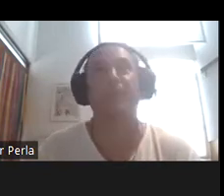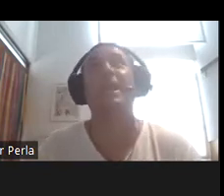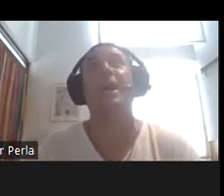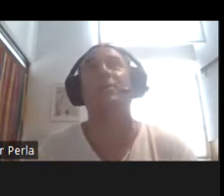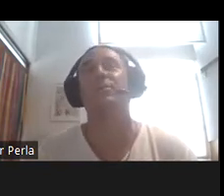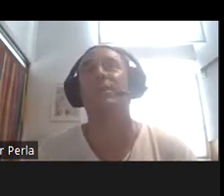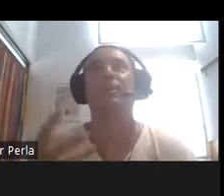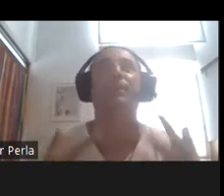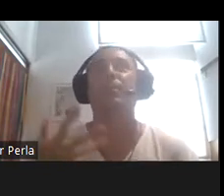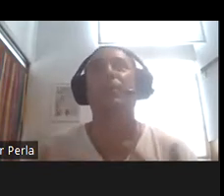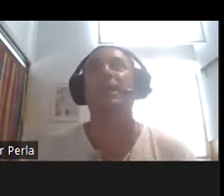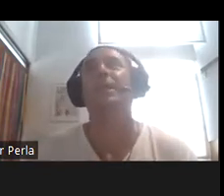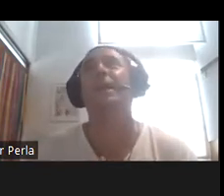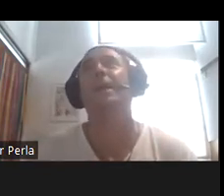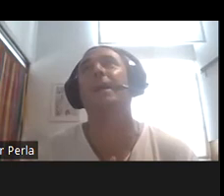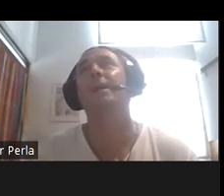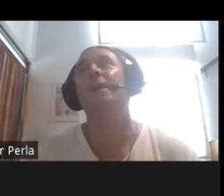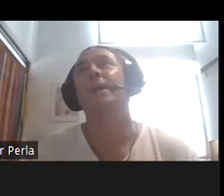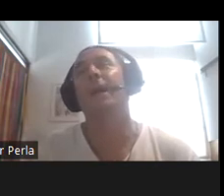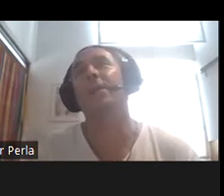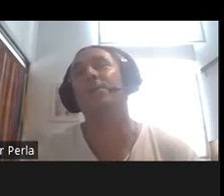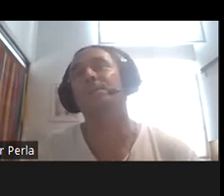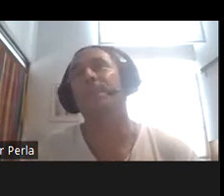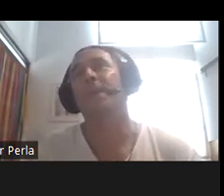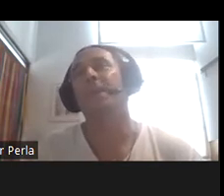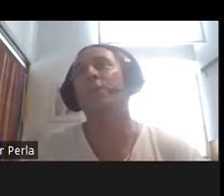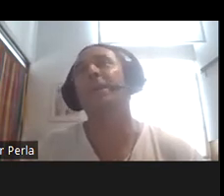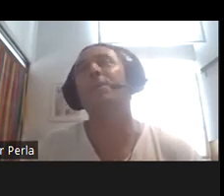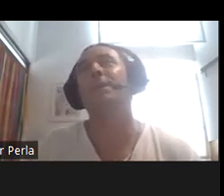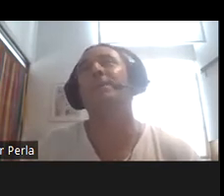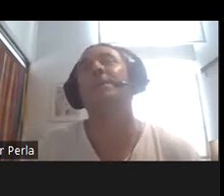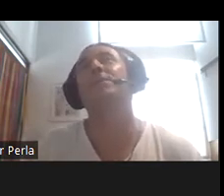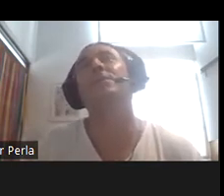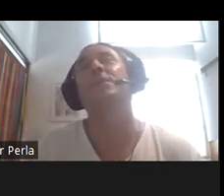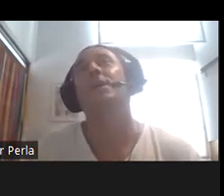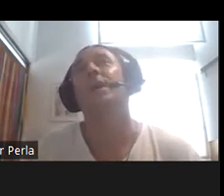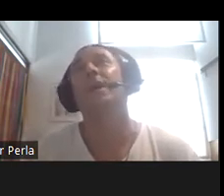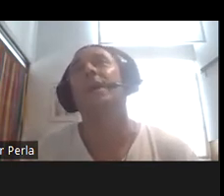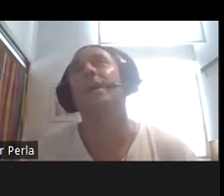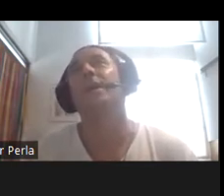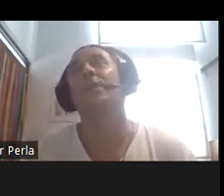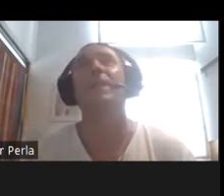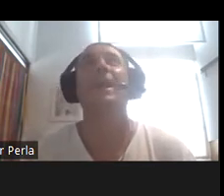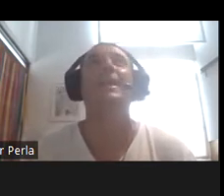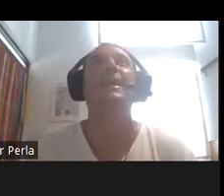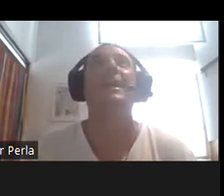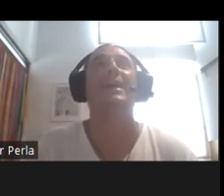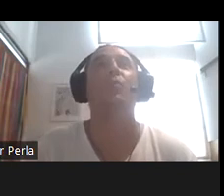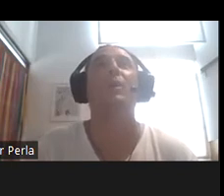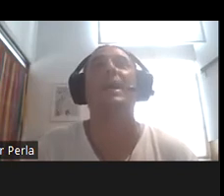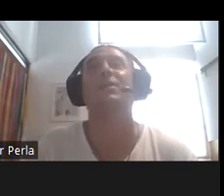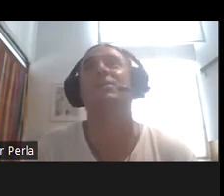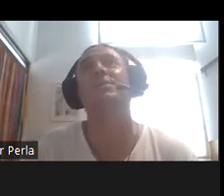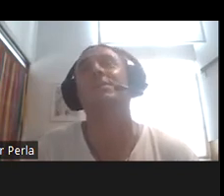comportamiento determinado, ¿no? Es una forma de promover que alguien haga algo. Y yo me quedo pensando en tengo una hija